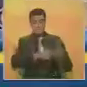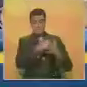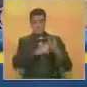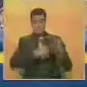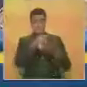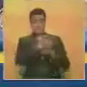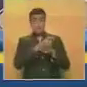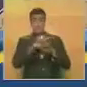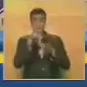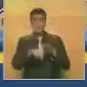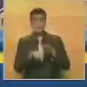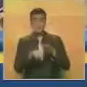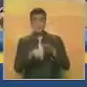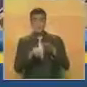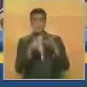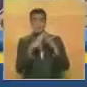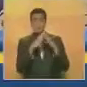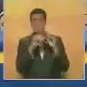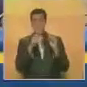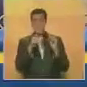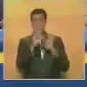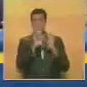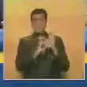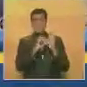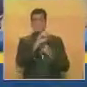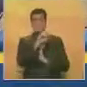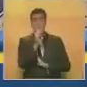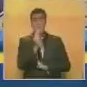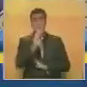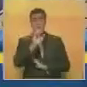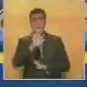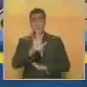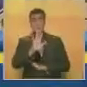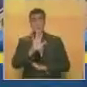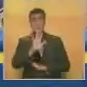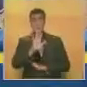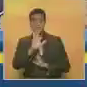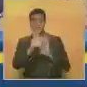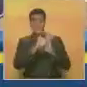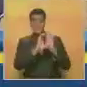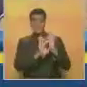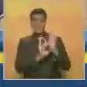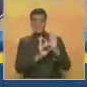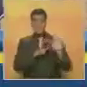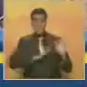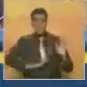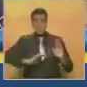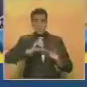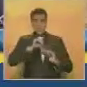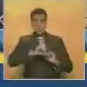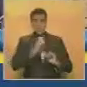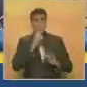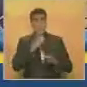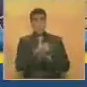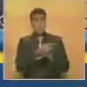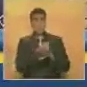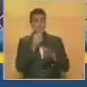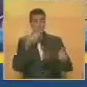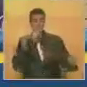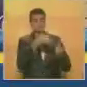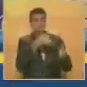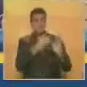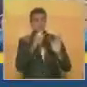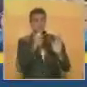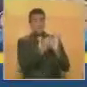por el gobierno nacional, sobre todo el artículo 115 de la Constitución, donde el gobierno está atropellando lo que dice allí,